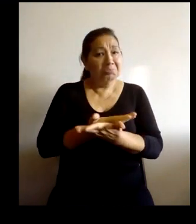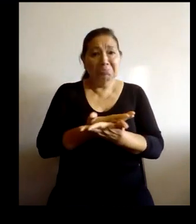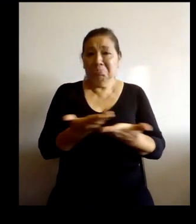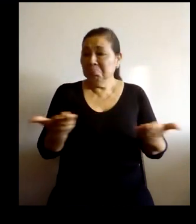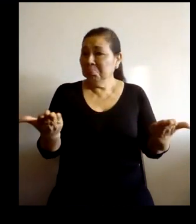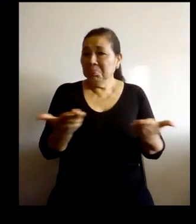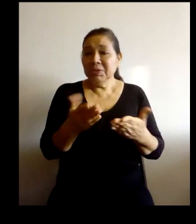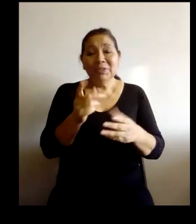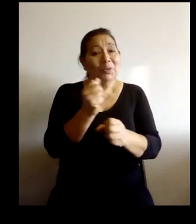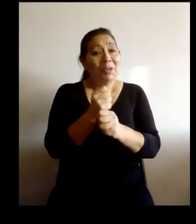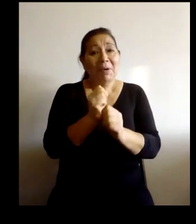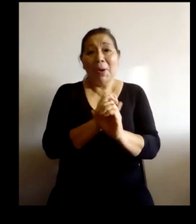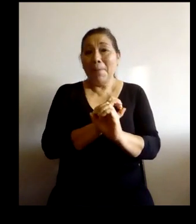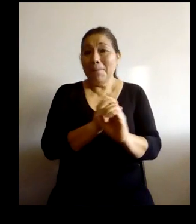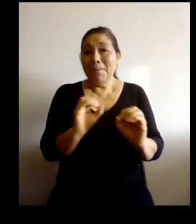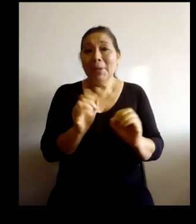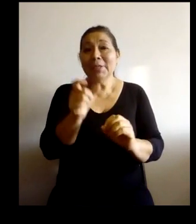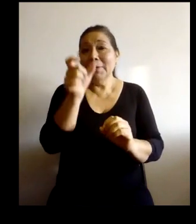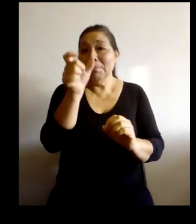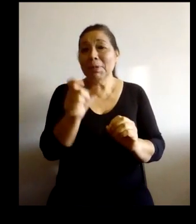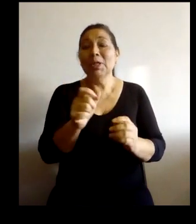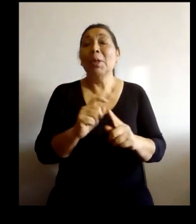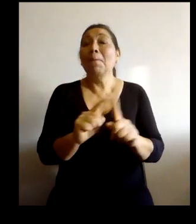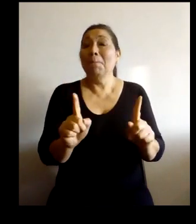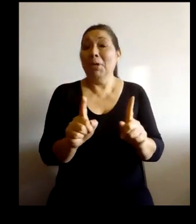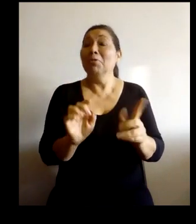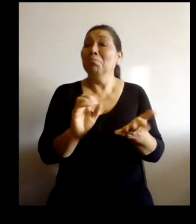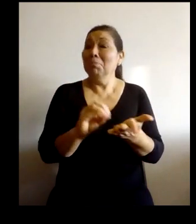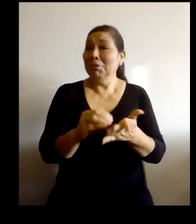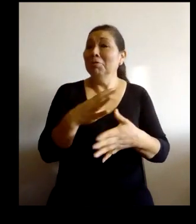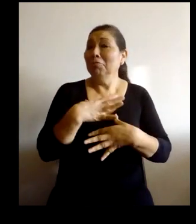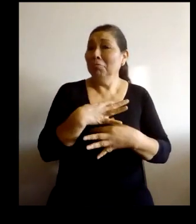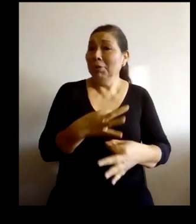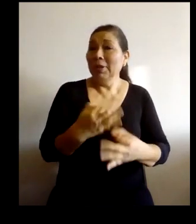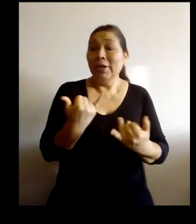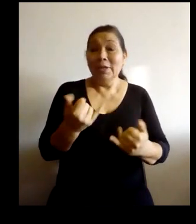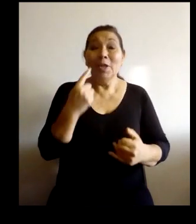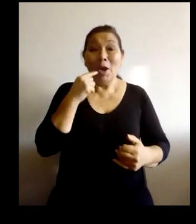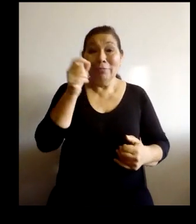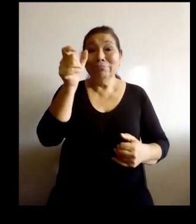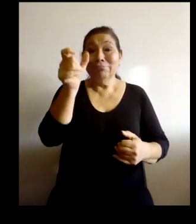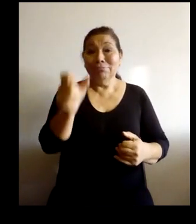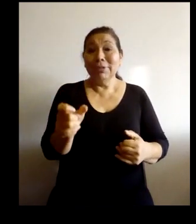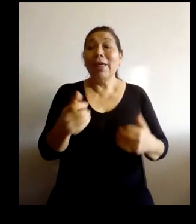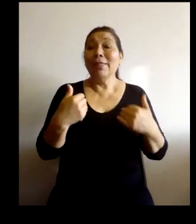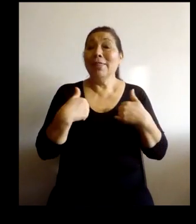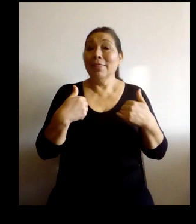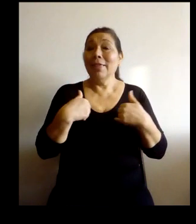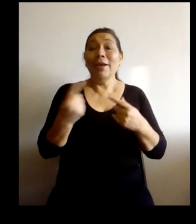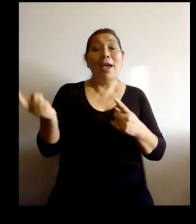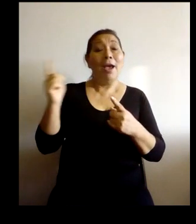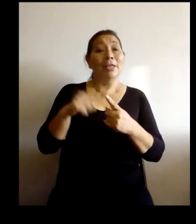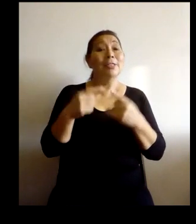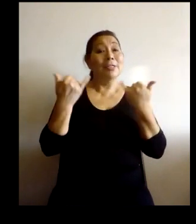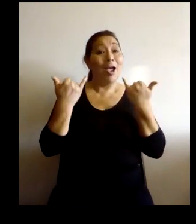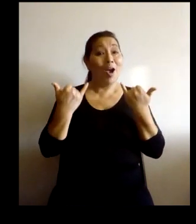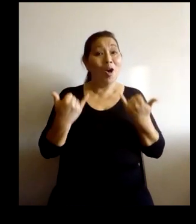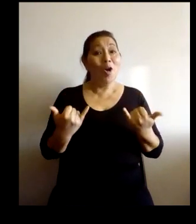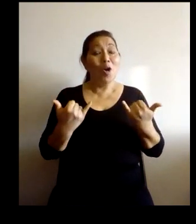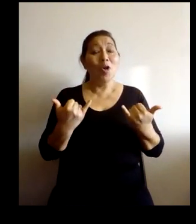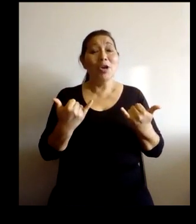no hay una descripción de funciones de esta persona. Pero hay algo muy interesante. Este señor tiene, a la